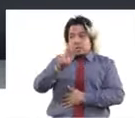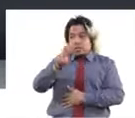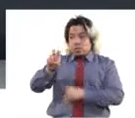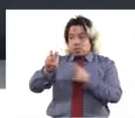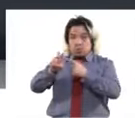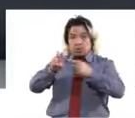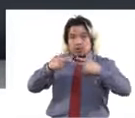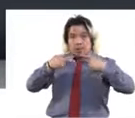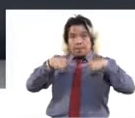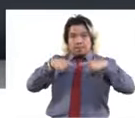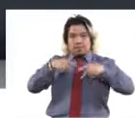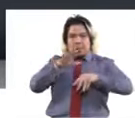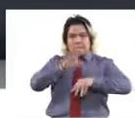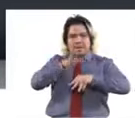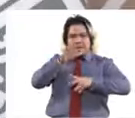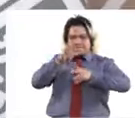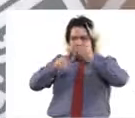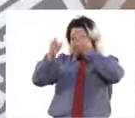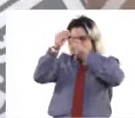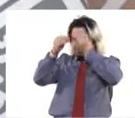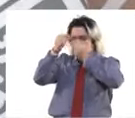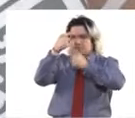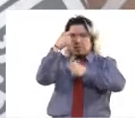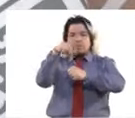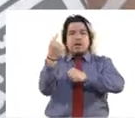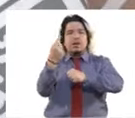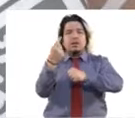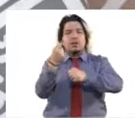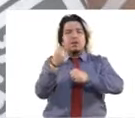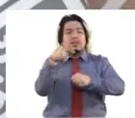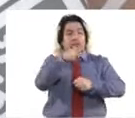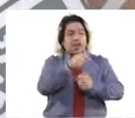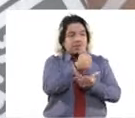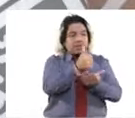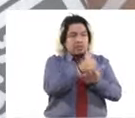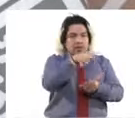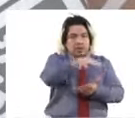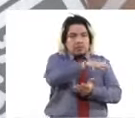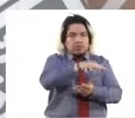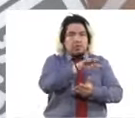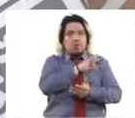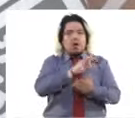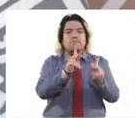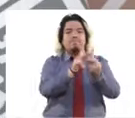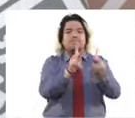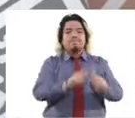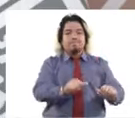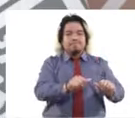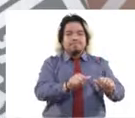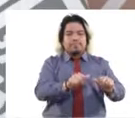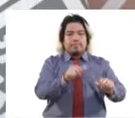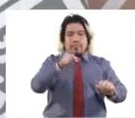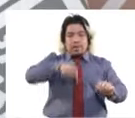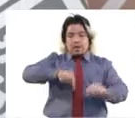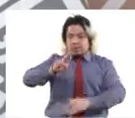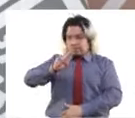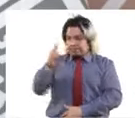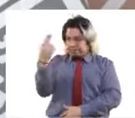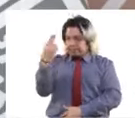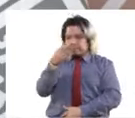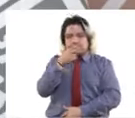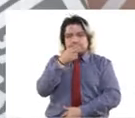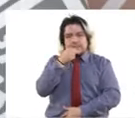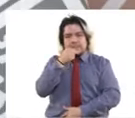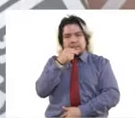mejor preparadas para contribuir a la construcción de la paz en nuestras comunidades. La Universidad de la Policía